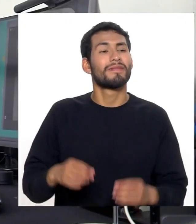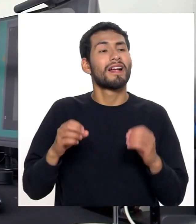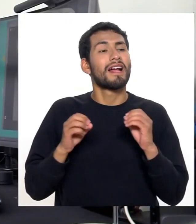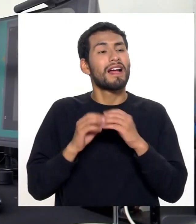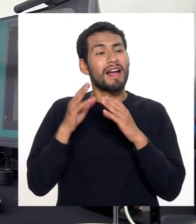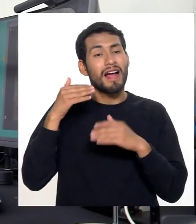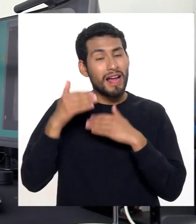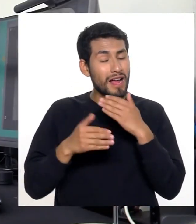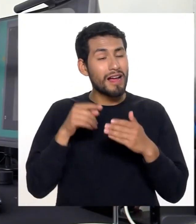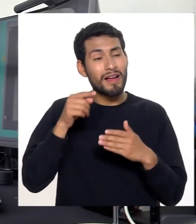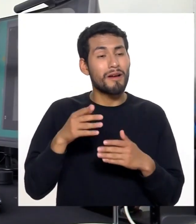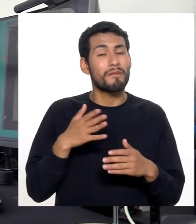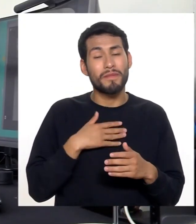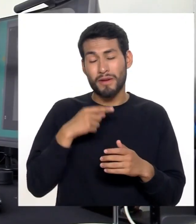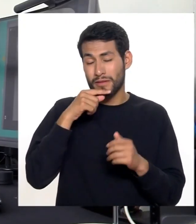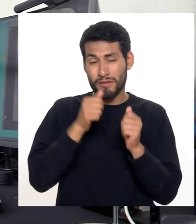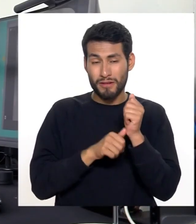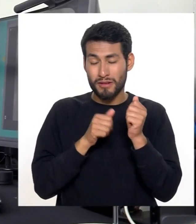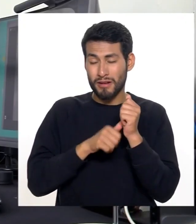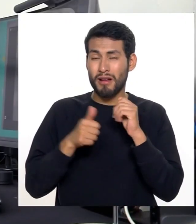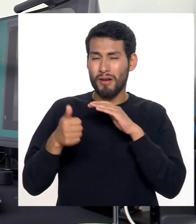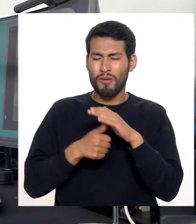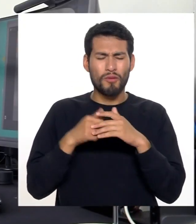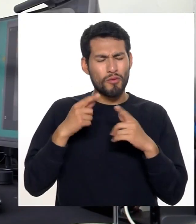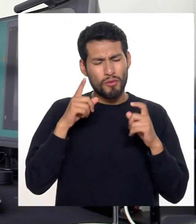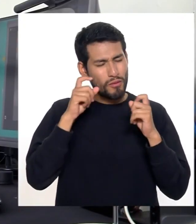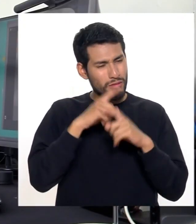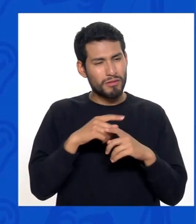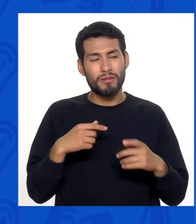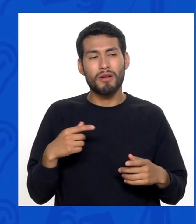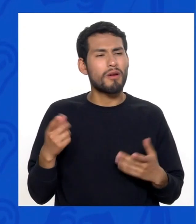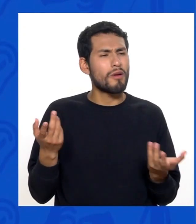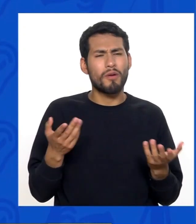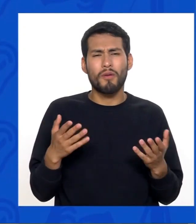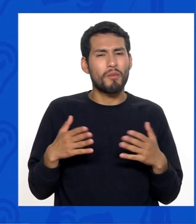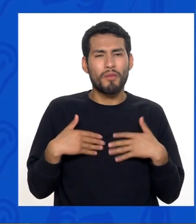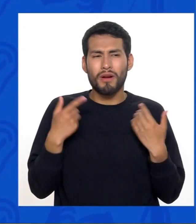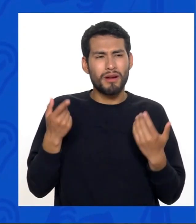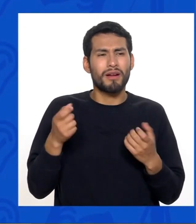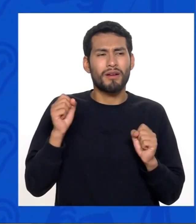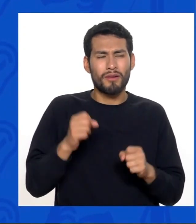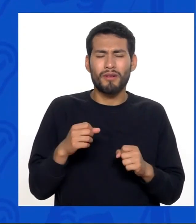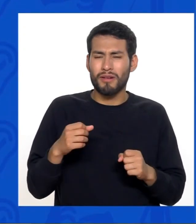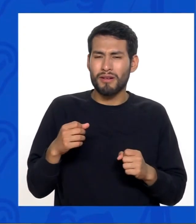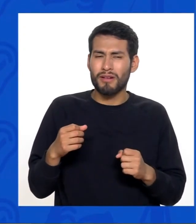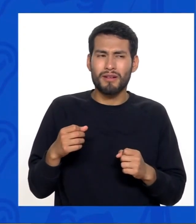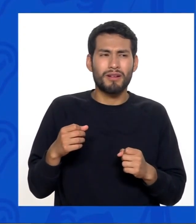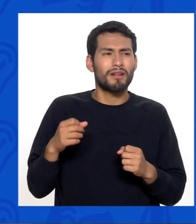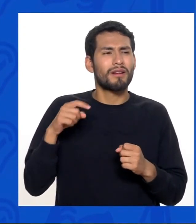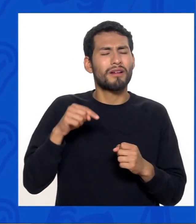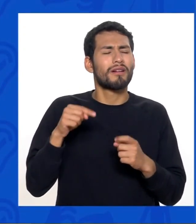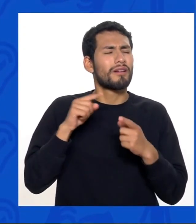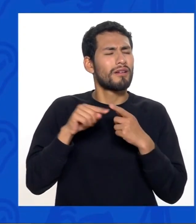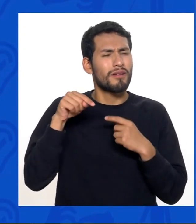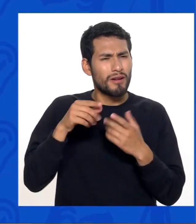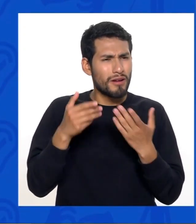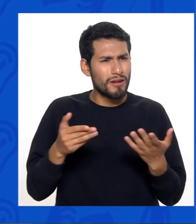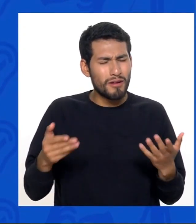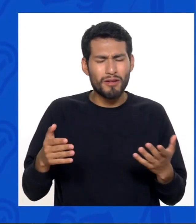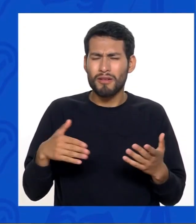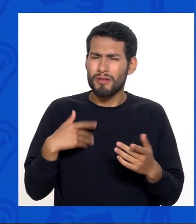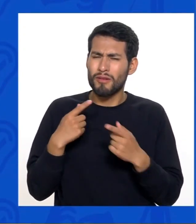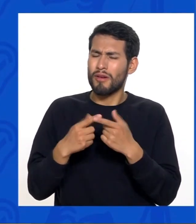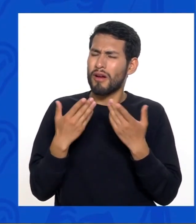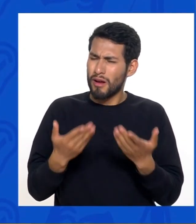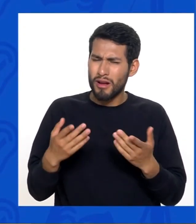Los días en los que mi hermana estuvo internada fueron momentos complicados. No me permitía en ese momento sentir muchas emociones porque había